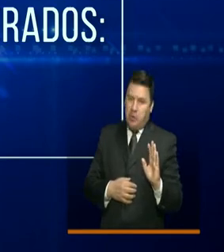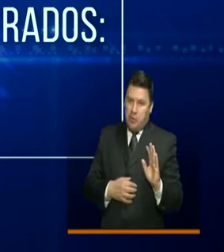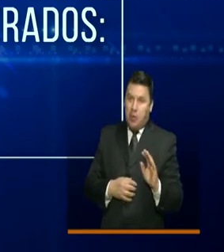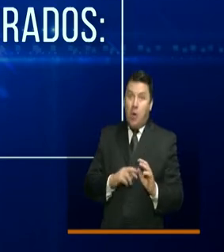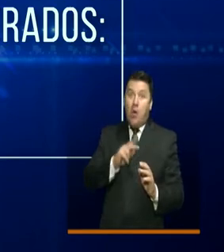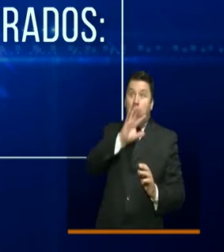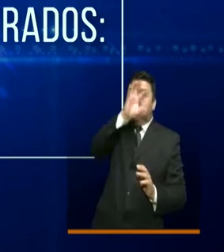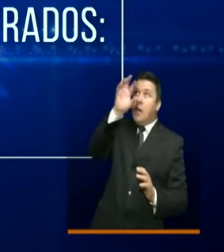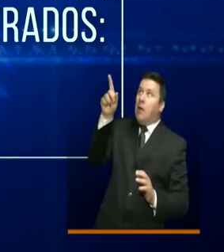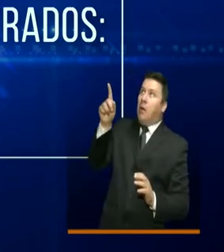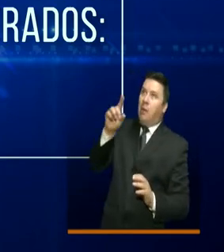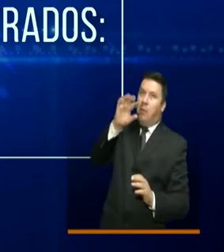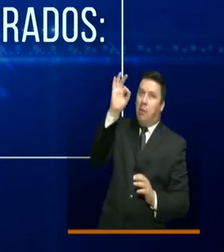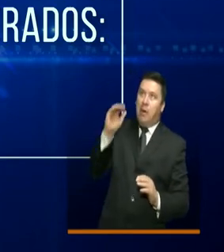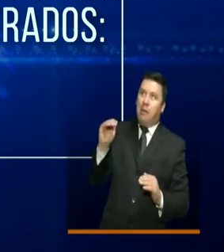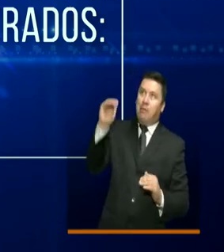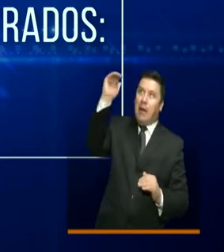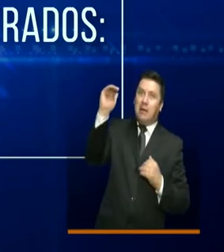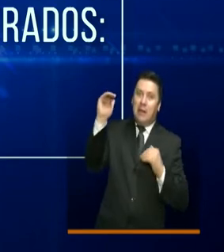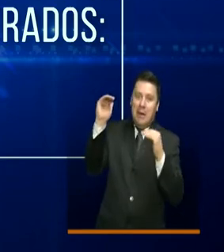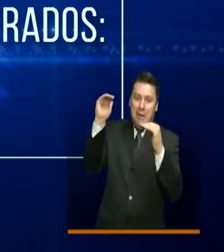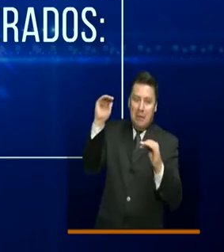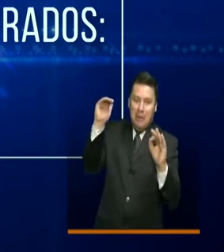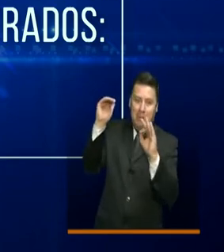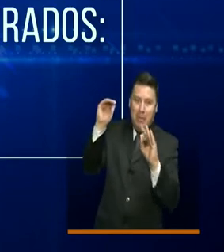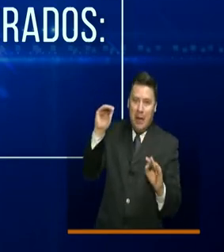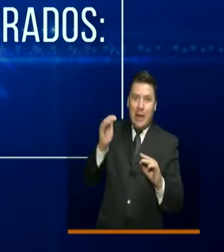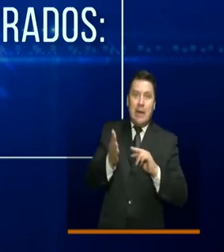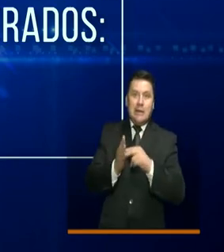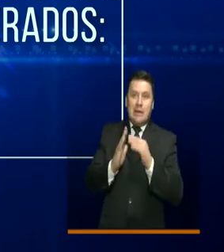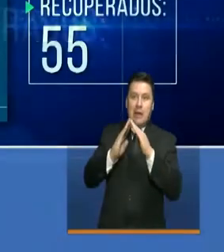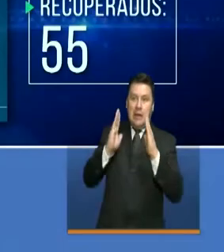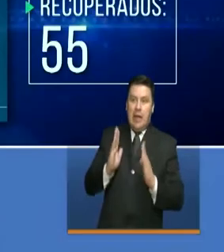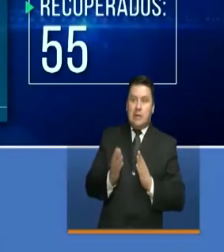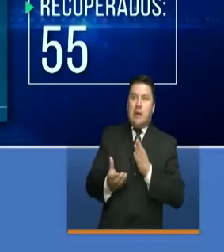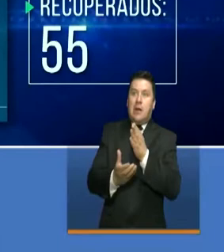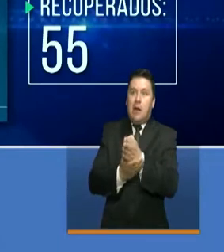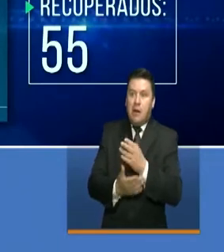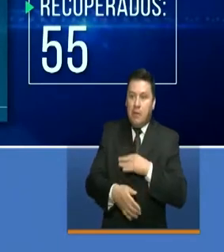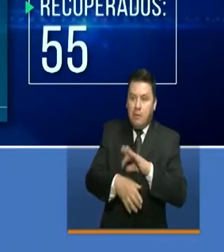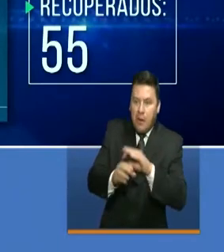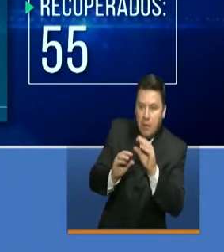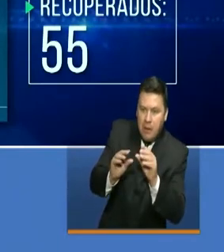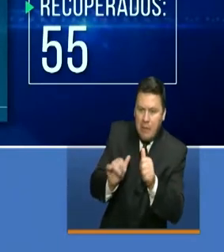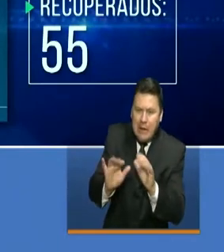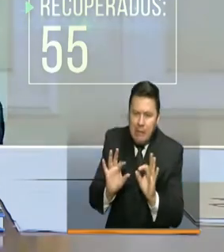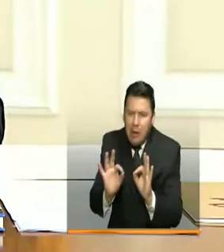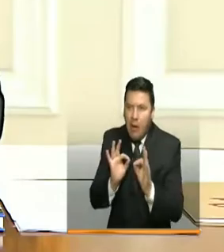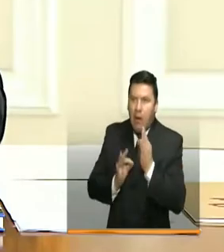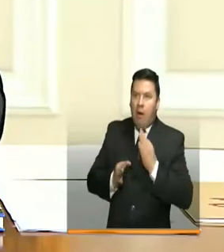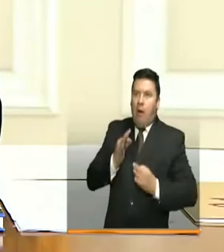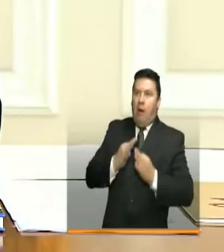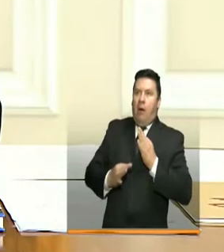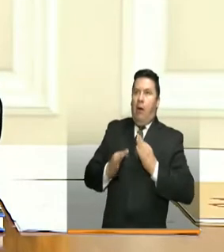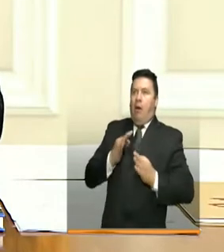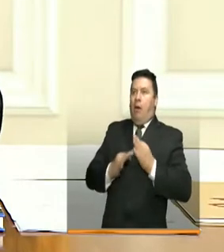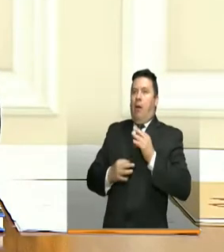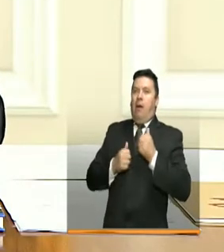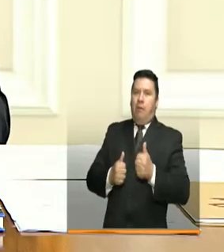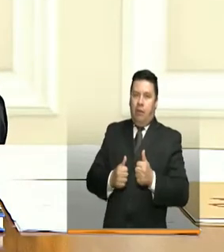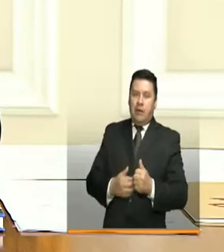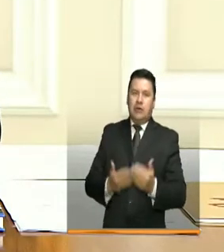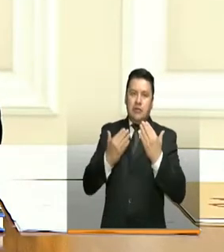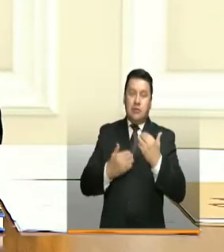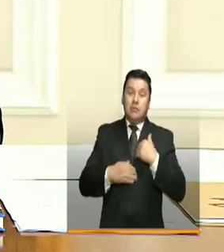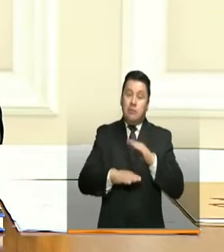otros países nos muestra que el tratamiento ambulatorio y domiciliario está funcionando. Y quiero enviarle un mensaje a